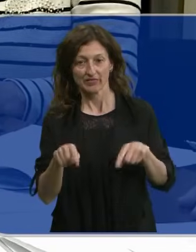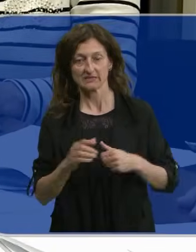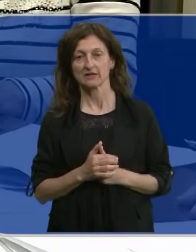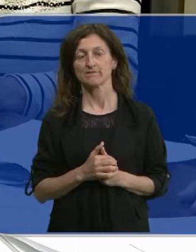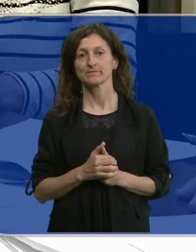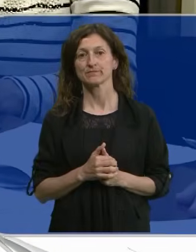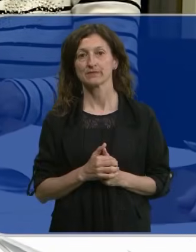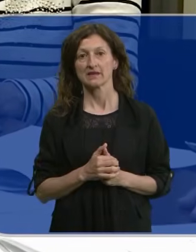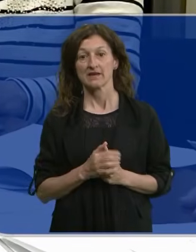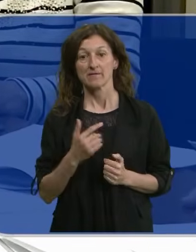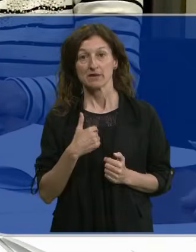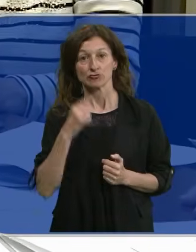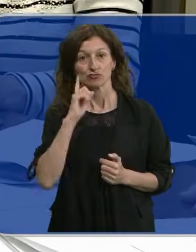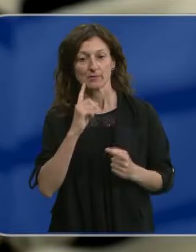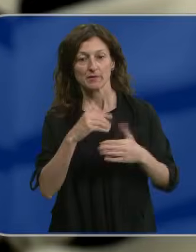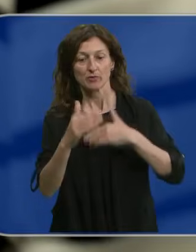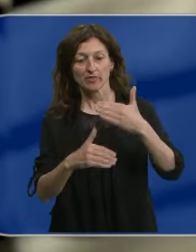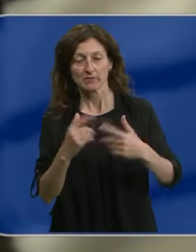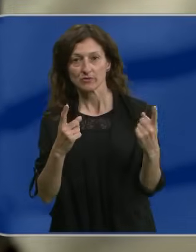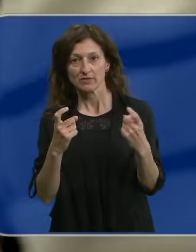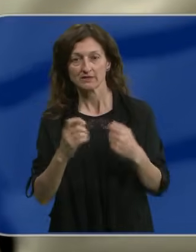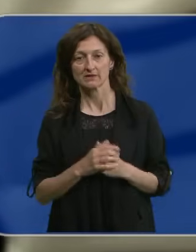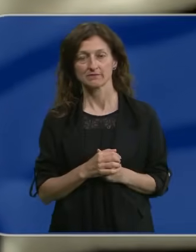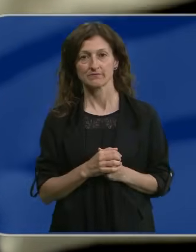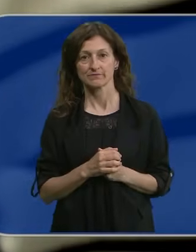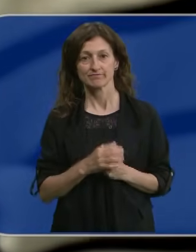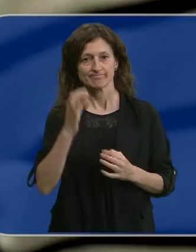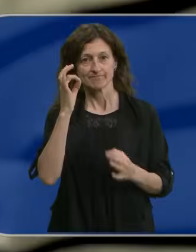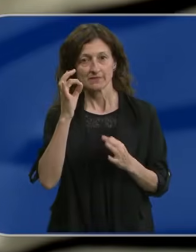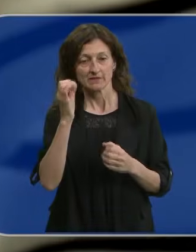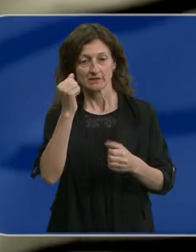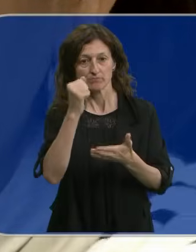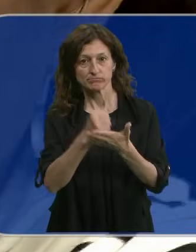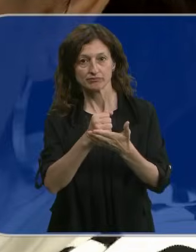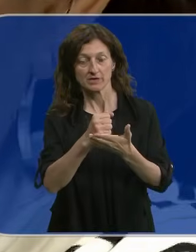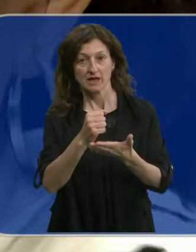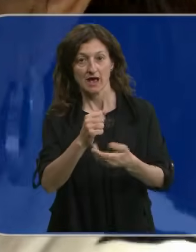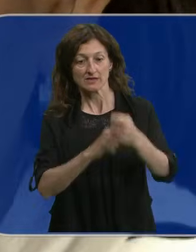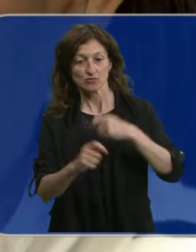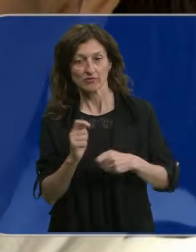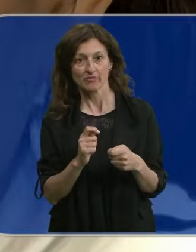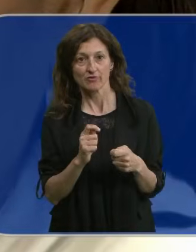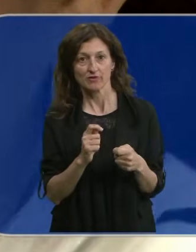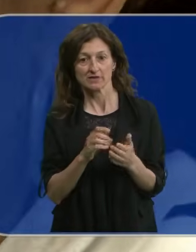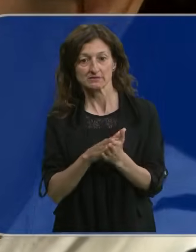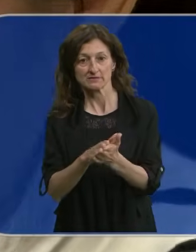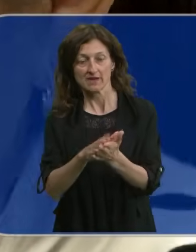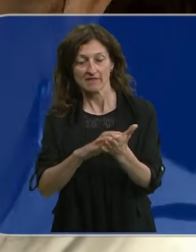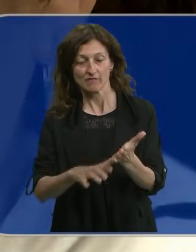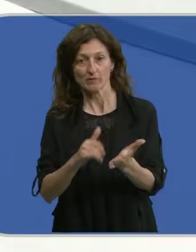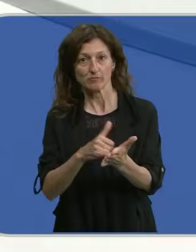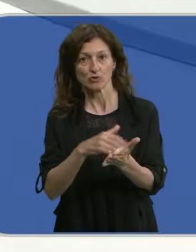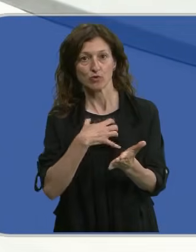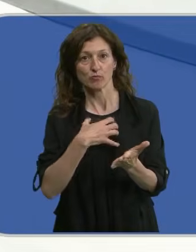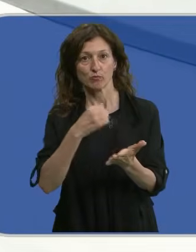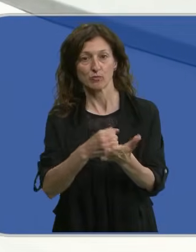a ellos mismos les faltan detalles sobre los procedimientos. Además, sin alta en el registro de asociaciones, no pueden validar directamente el informe de vulnerabilidad. En este